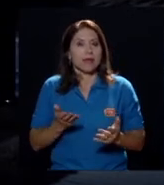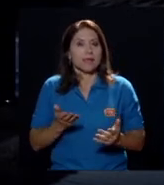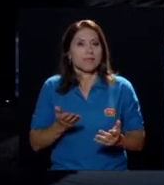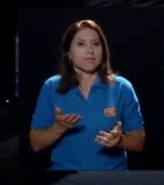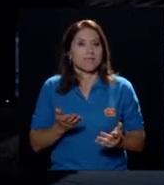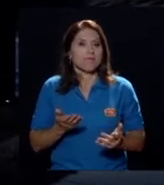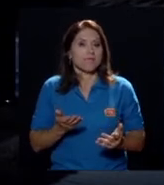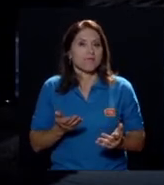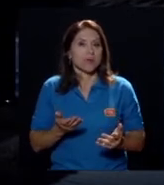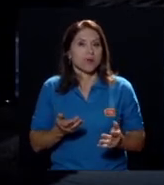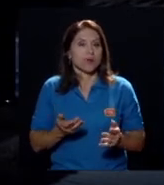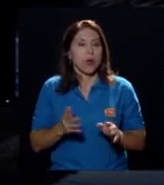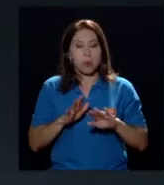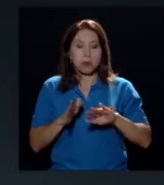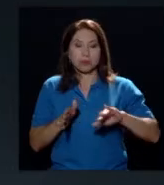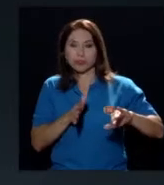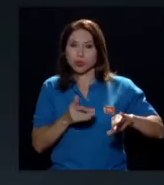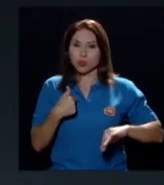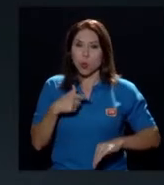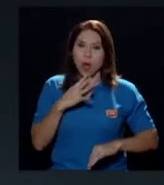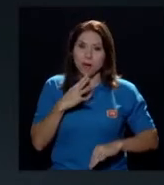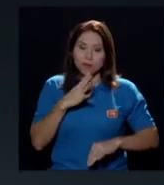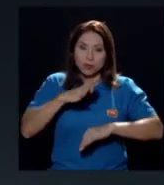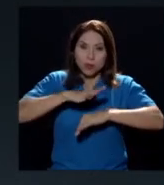de plantear, y hablo de modernización porque realmente